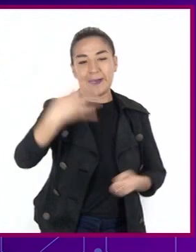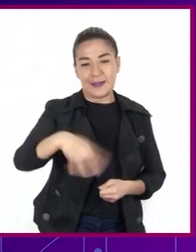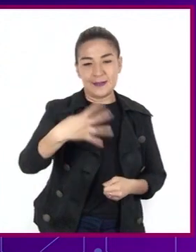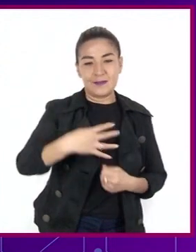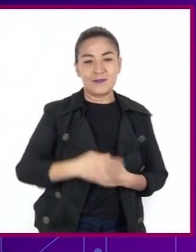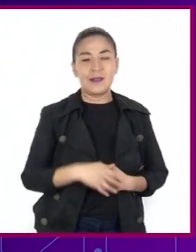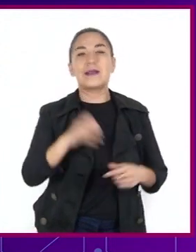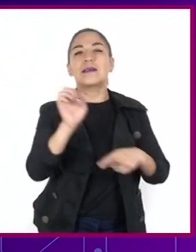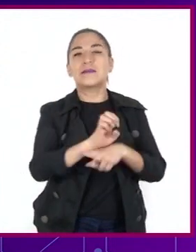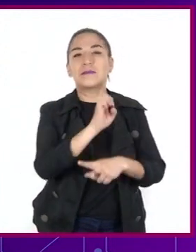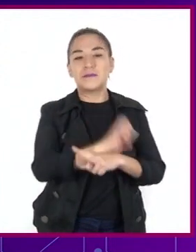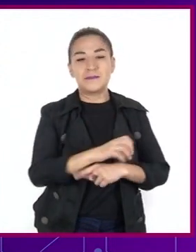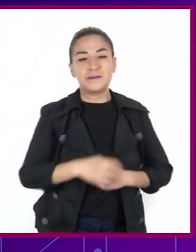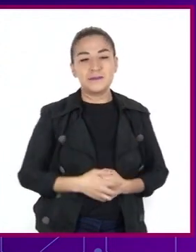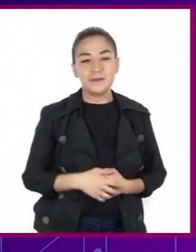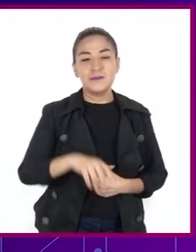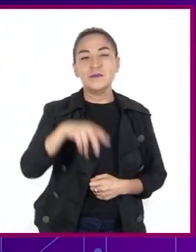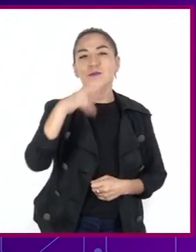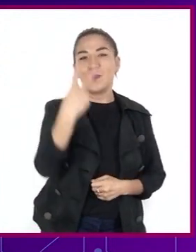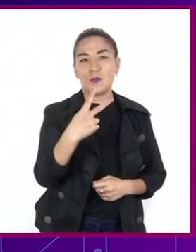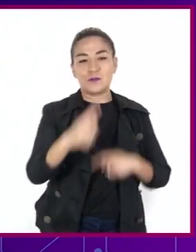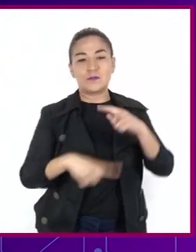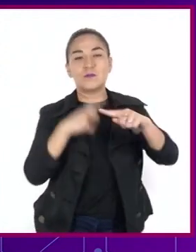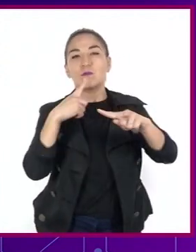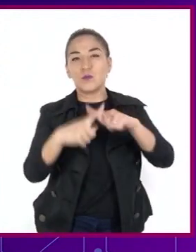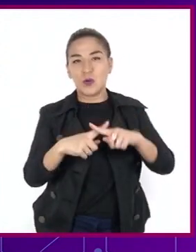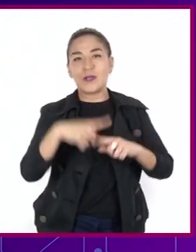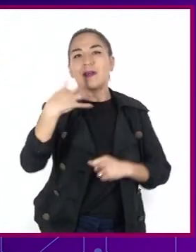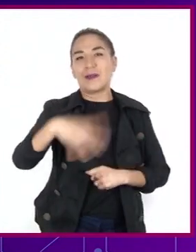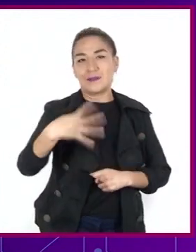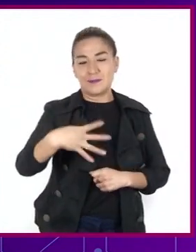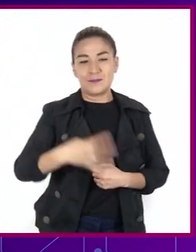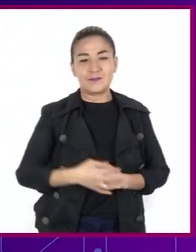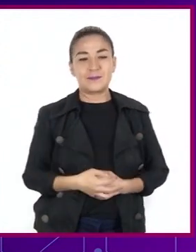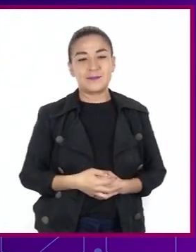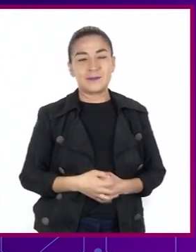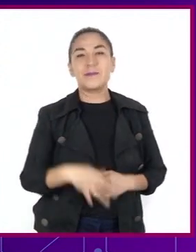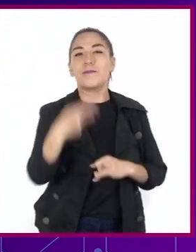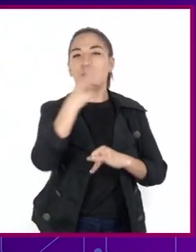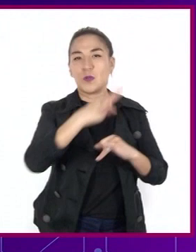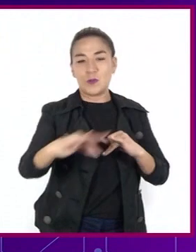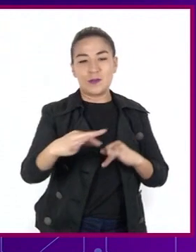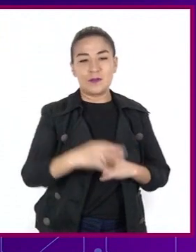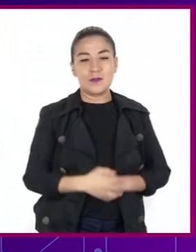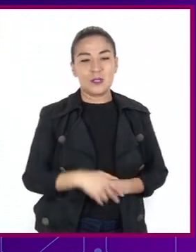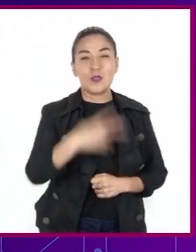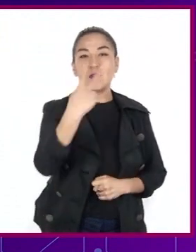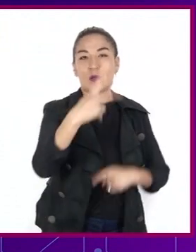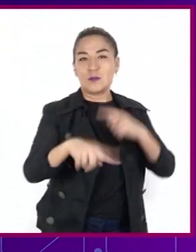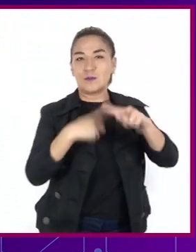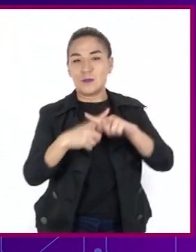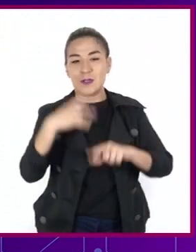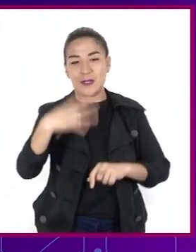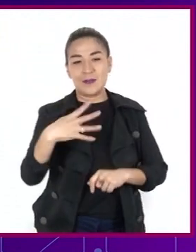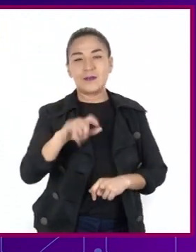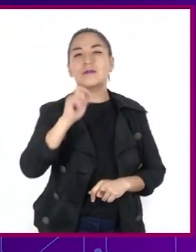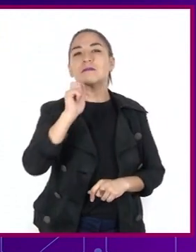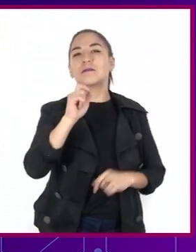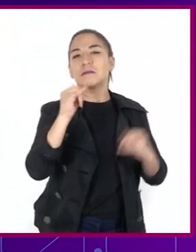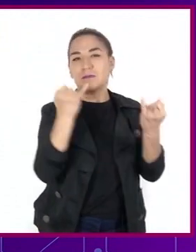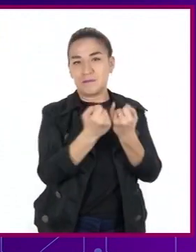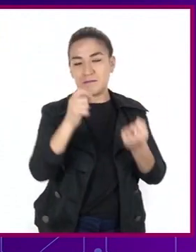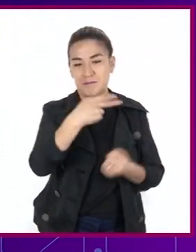14, entonces tenemos que 2 va a multiplicar a 14. Finalmente, 2 por 14 es igual a